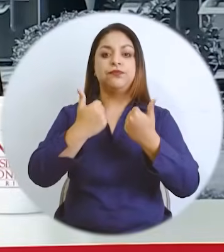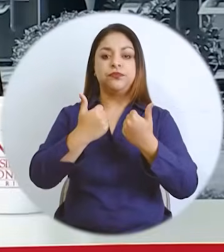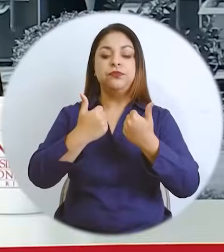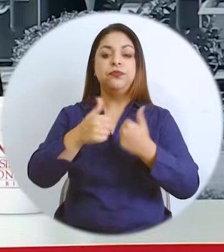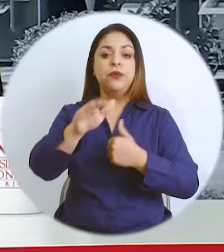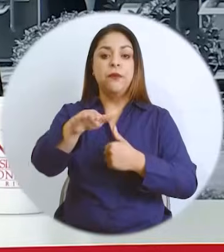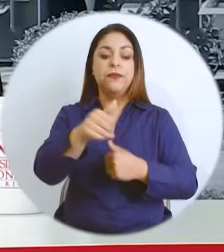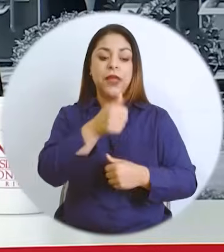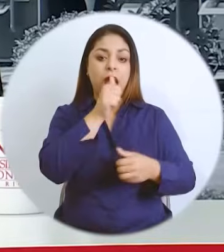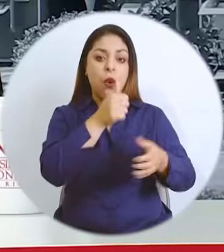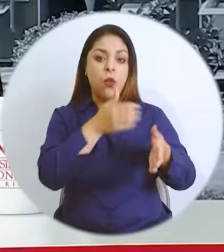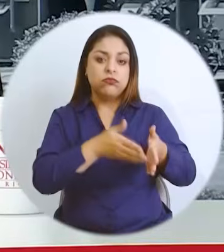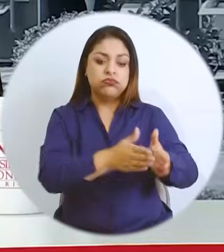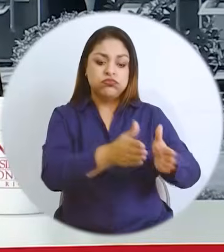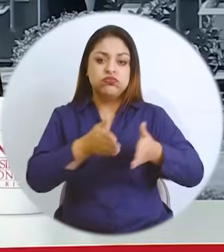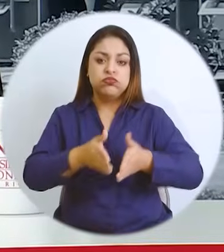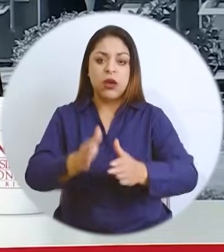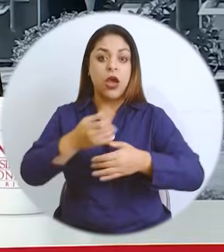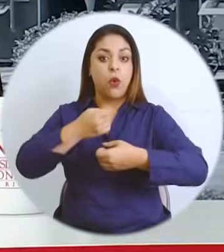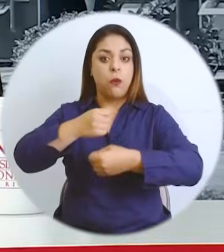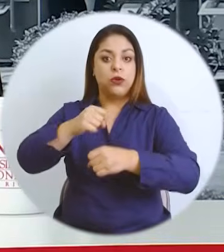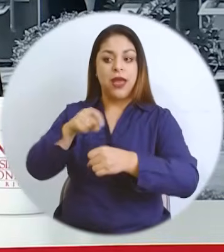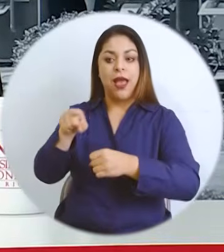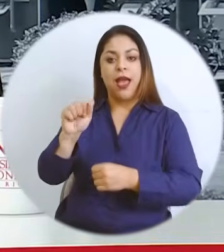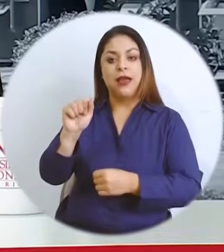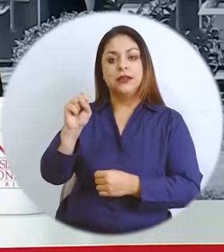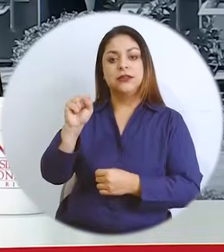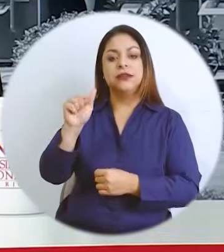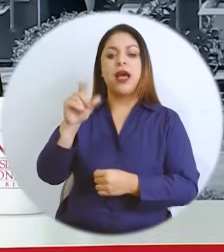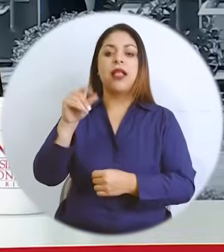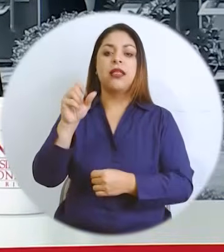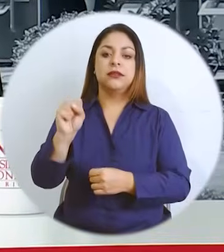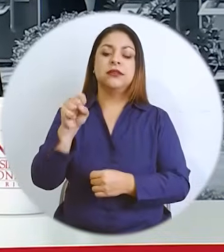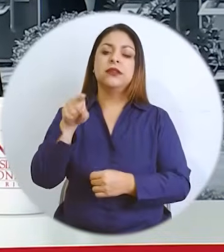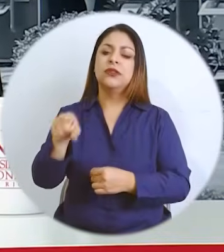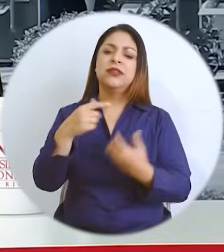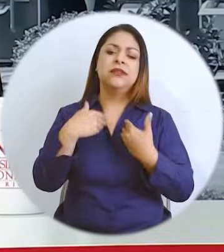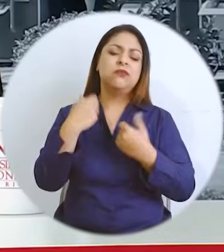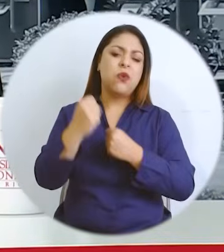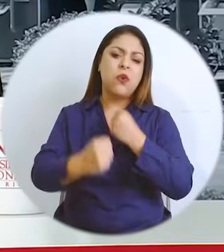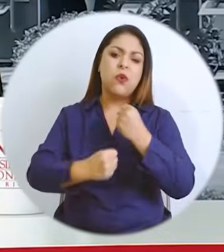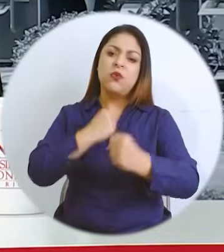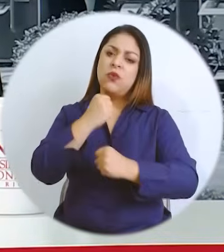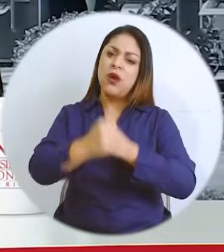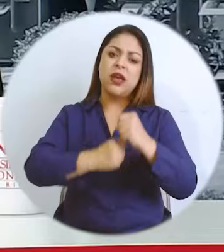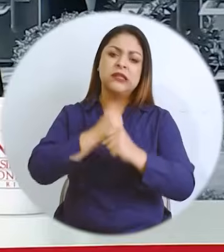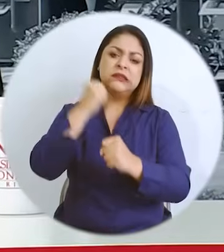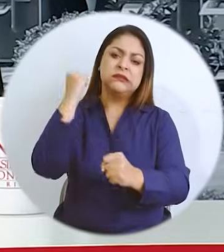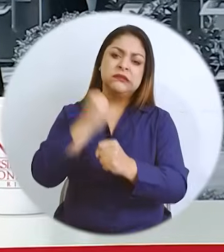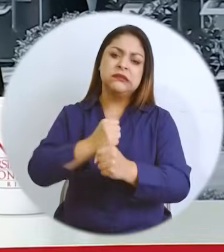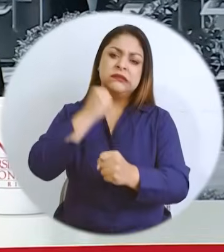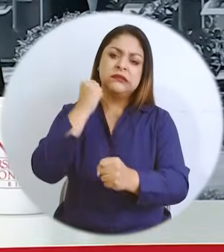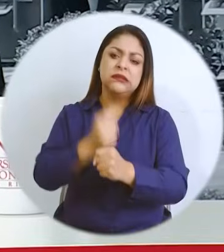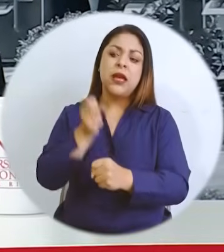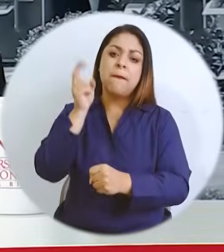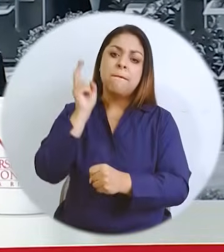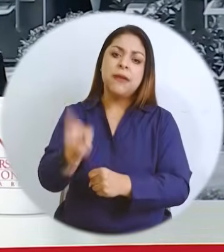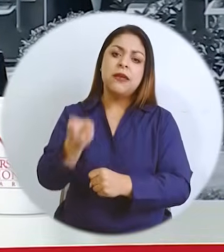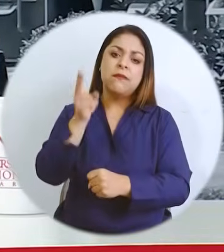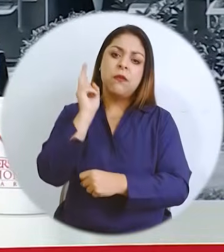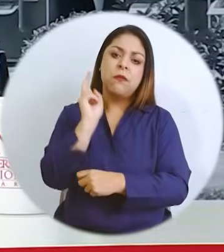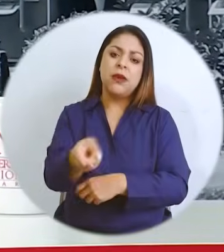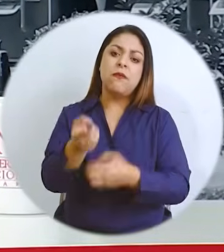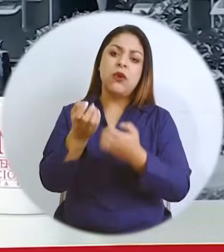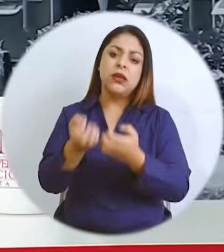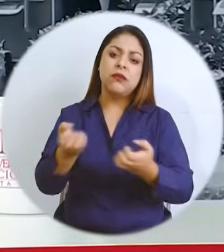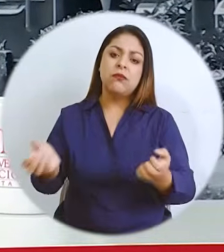Los acueductos comunales, las asadas, tienen muchos años de venir trabajando con los mismos equipos,